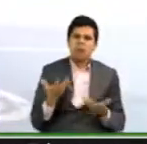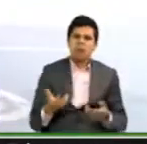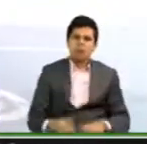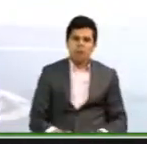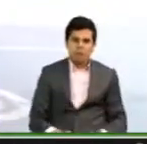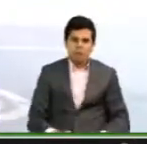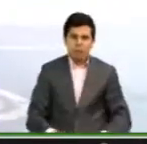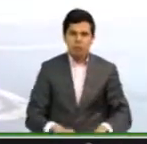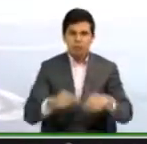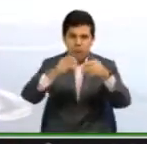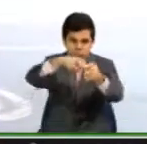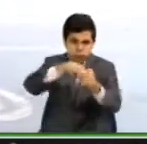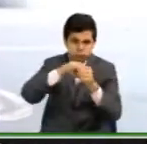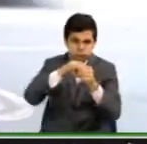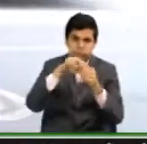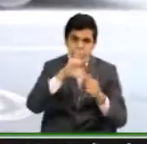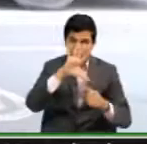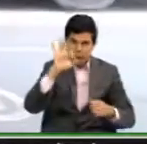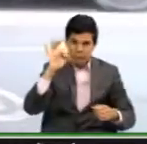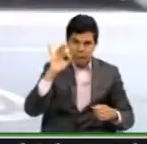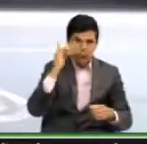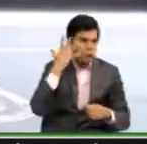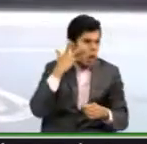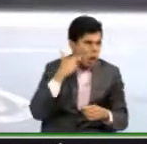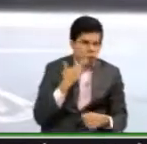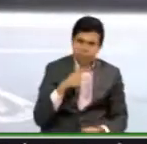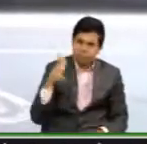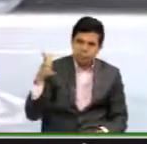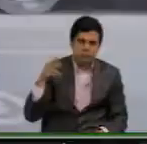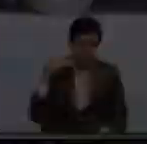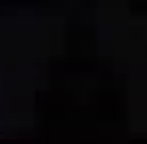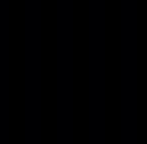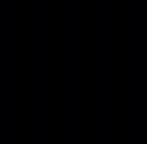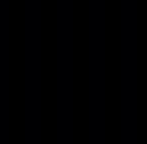Cerca de 500 buses que se despachan y reciben en la terminal sufren hoy los efectos del cierre fronterizo.